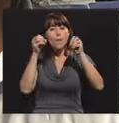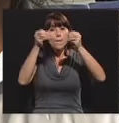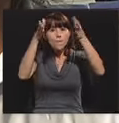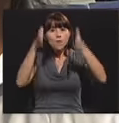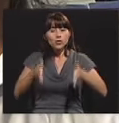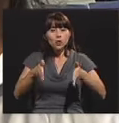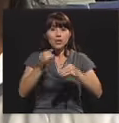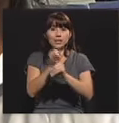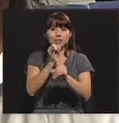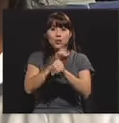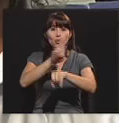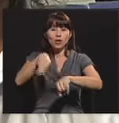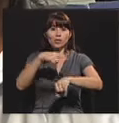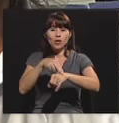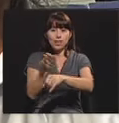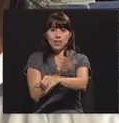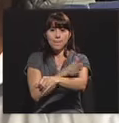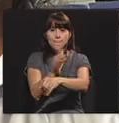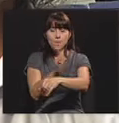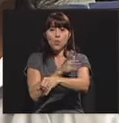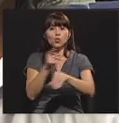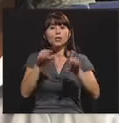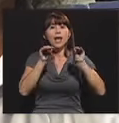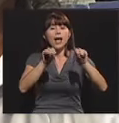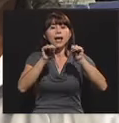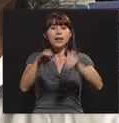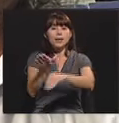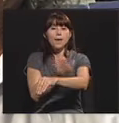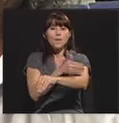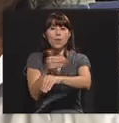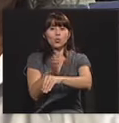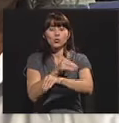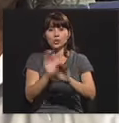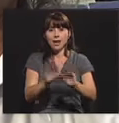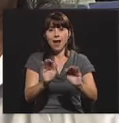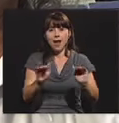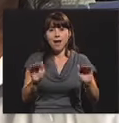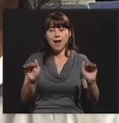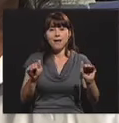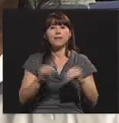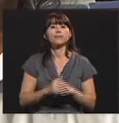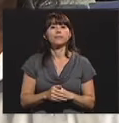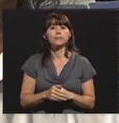profesor del Instituto Nacional de Música, enseñando música a los pequeños.